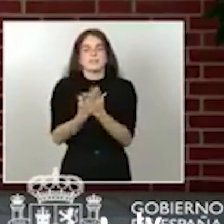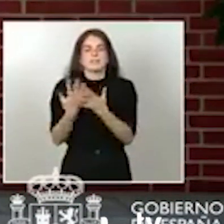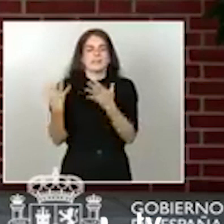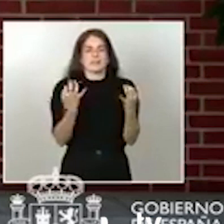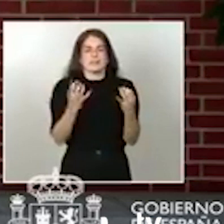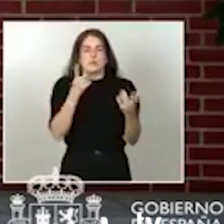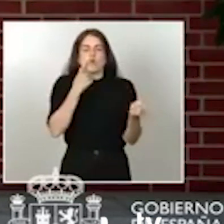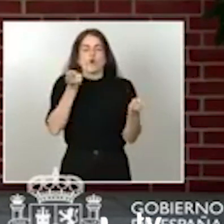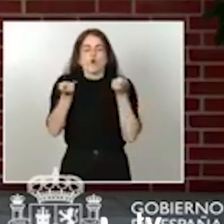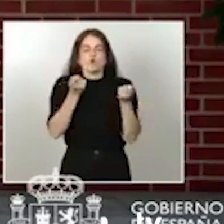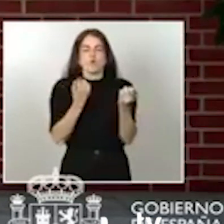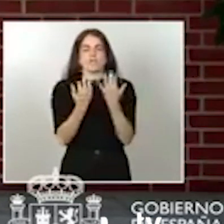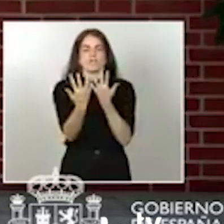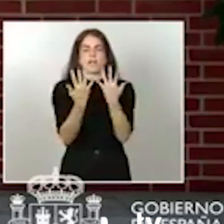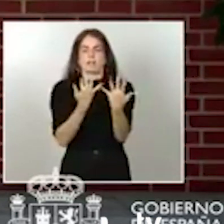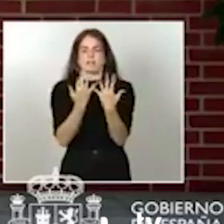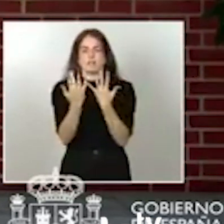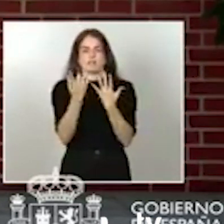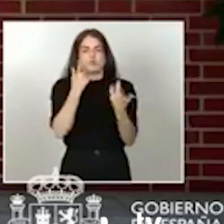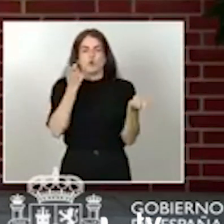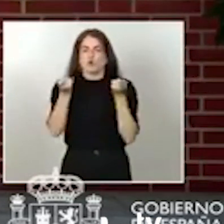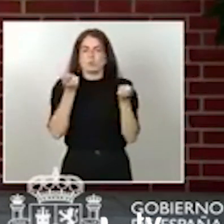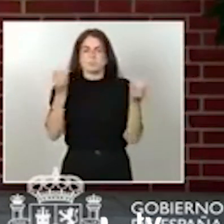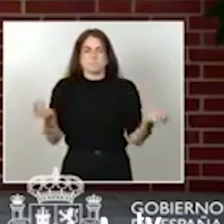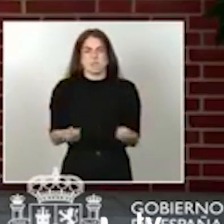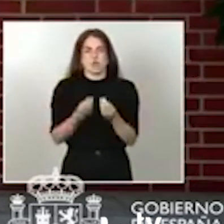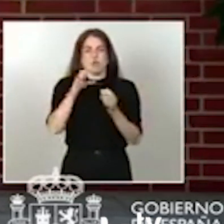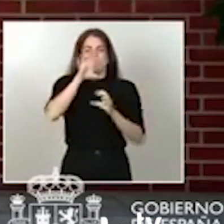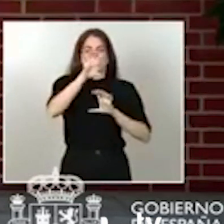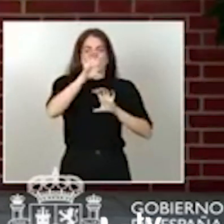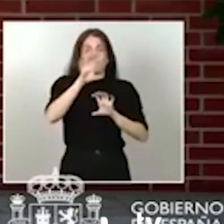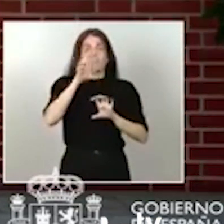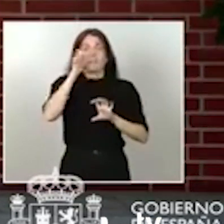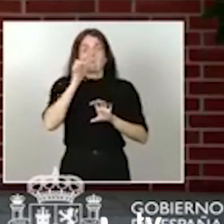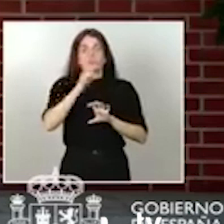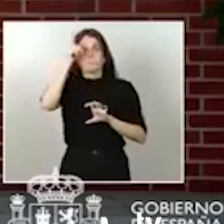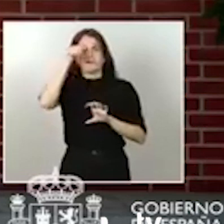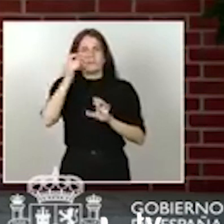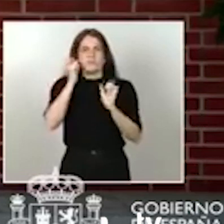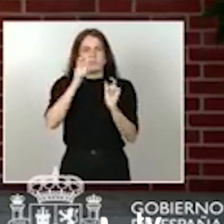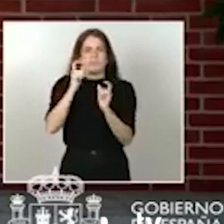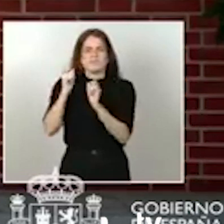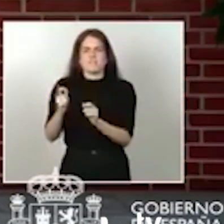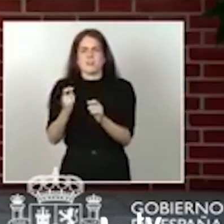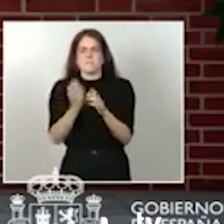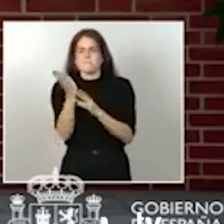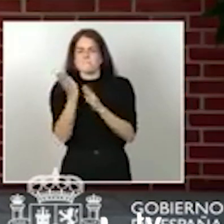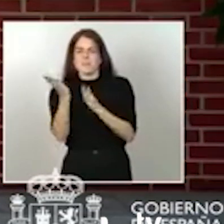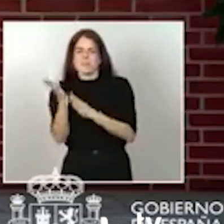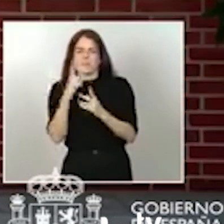en la frontera con marruecos dotar a las ciudades de ceuta y de melilla de todos los medios necesarios para solventar la crisis humanitaria